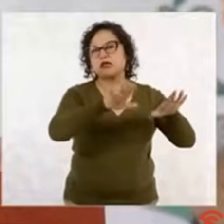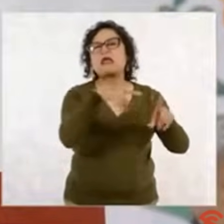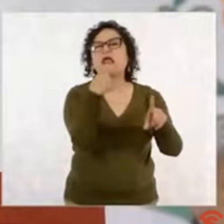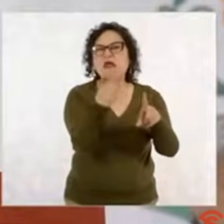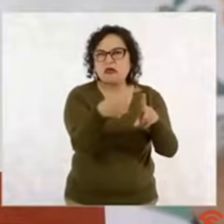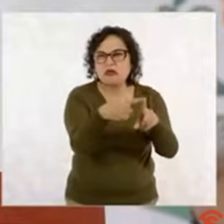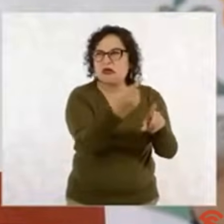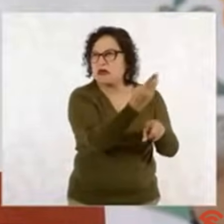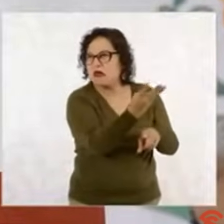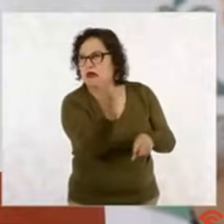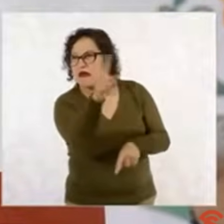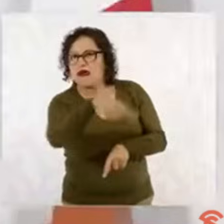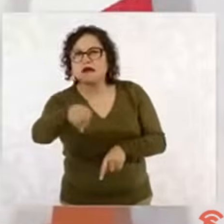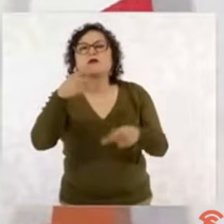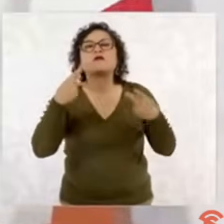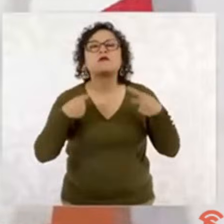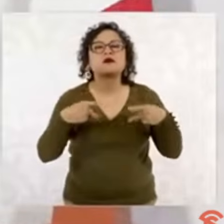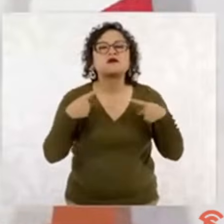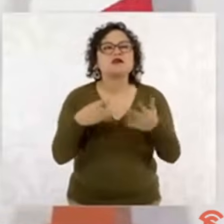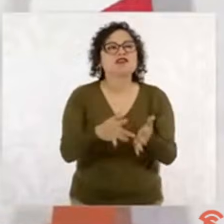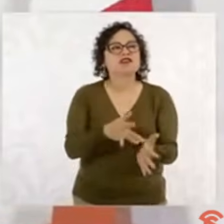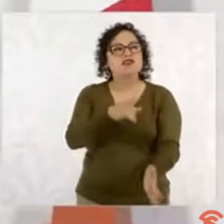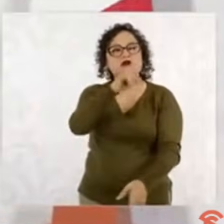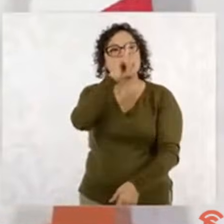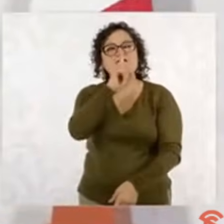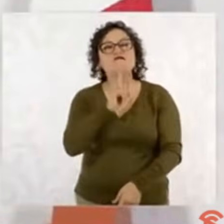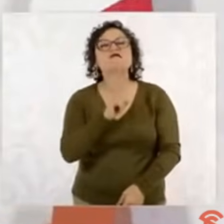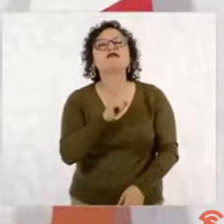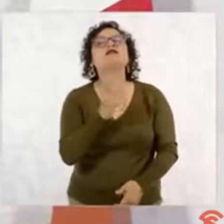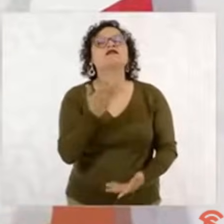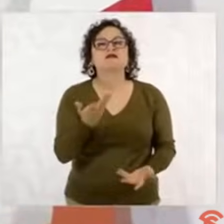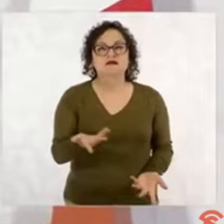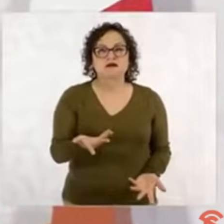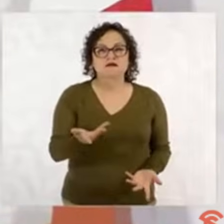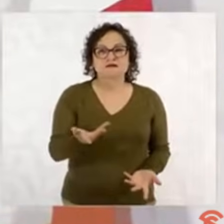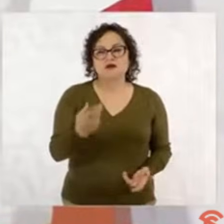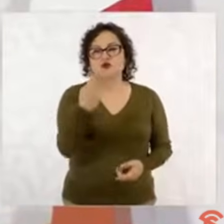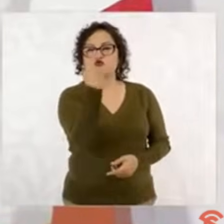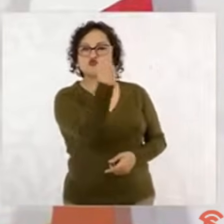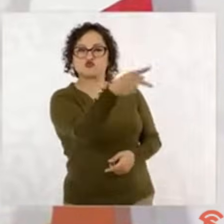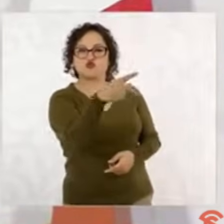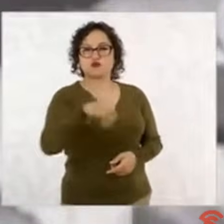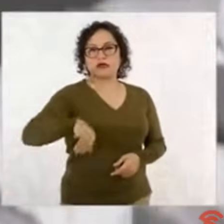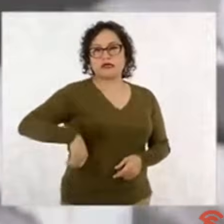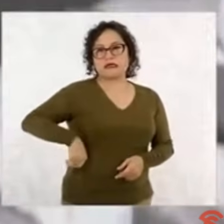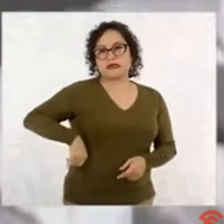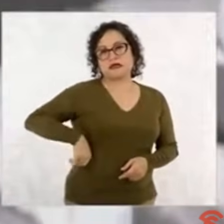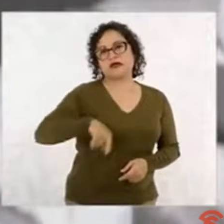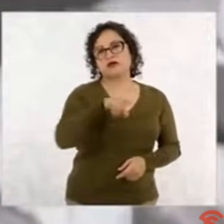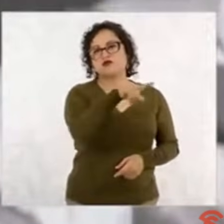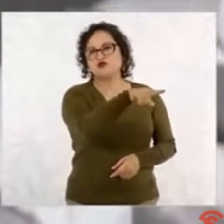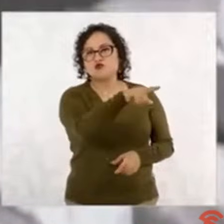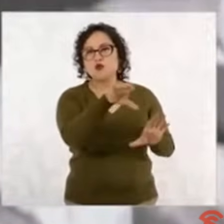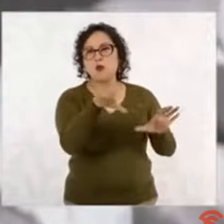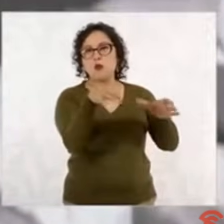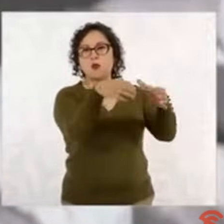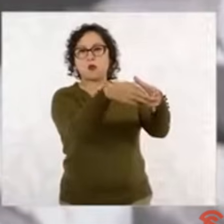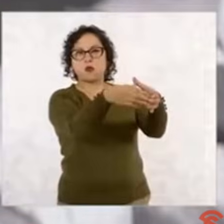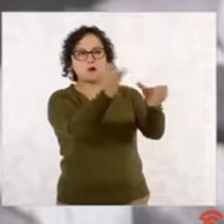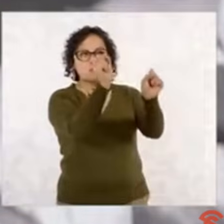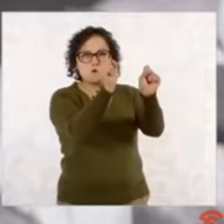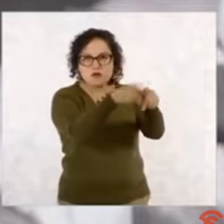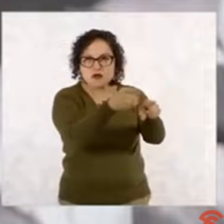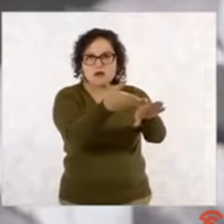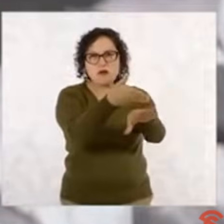los términos que se ha planteado, pues es que lo que están haciendo es defendiendo sus intereses, porque son quienes durante muchos años,